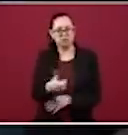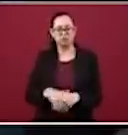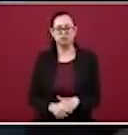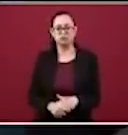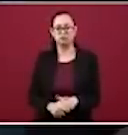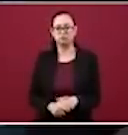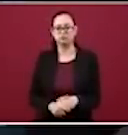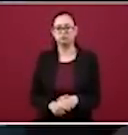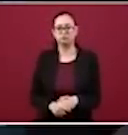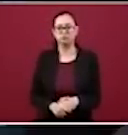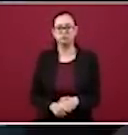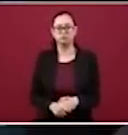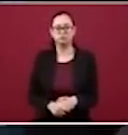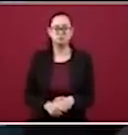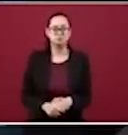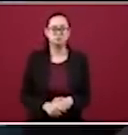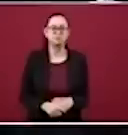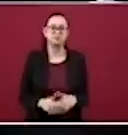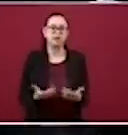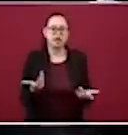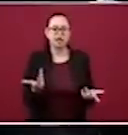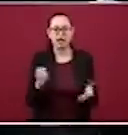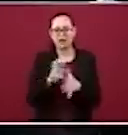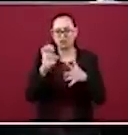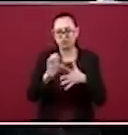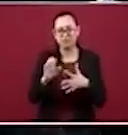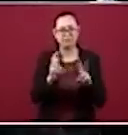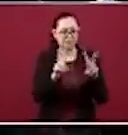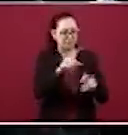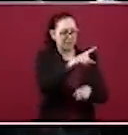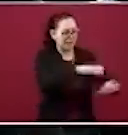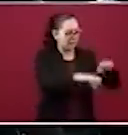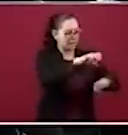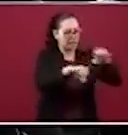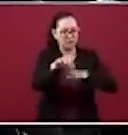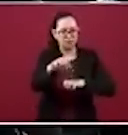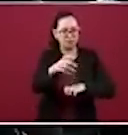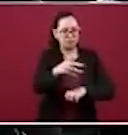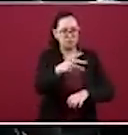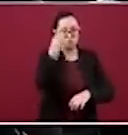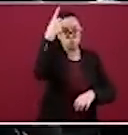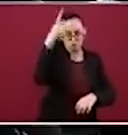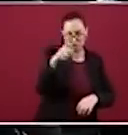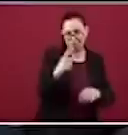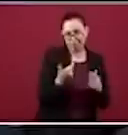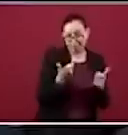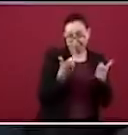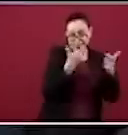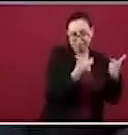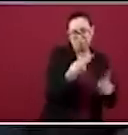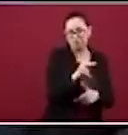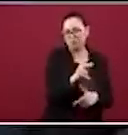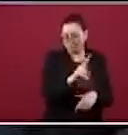Y entonces el sector empresarial también, como dice usted, son los dueños del dinero, pero pues no tienen la verdad absoluta, ¿no? Y también